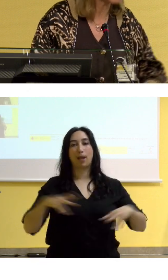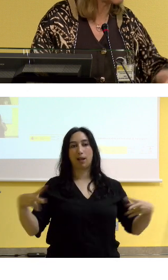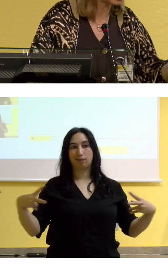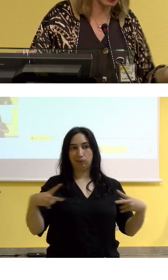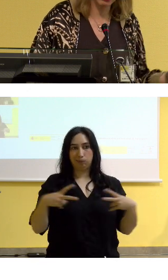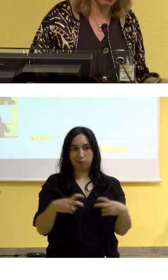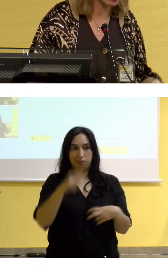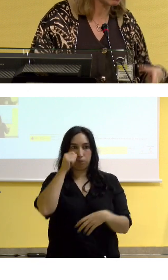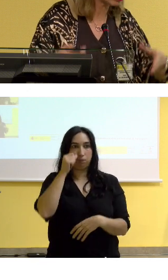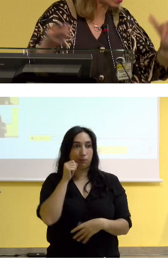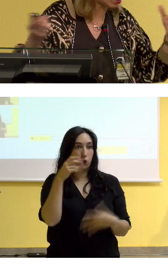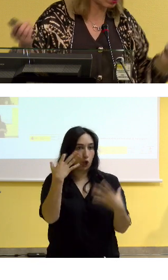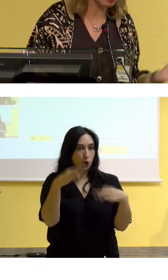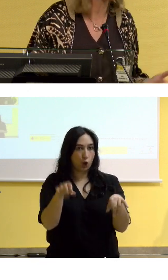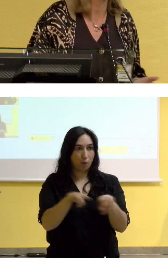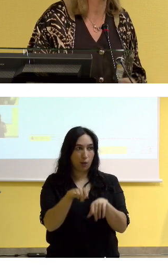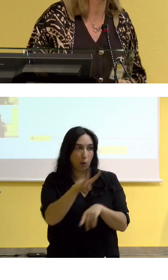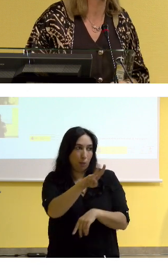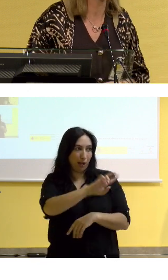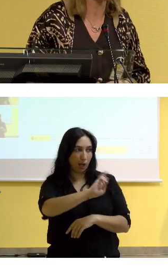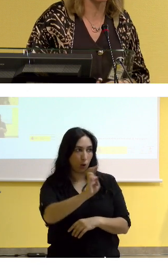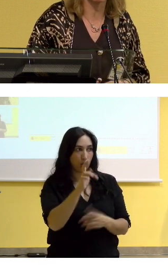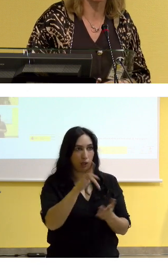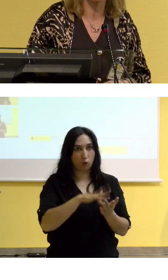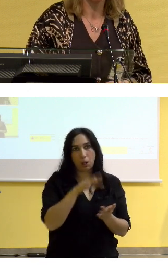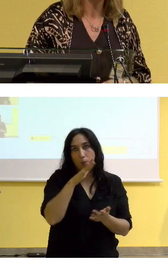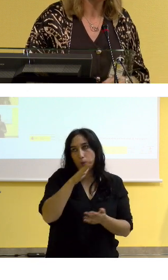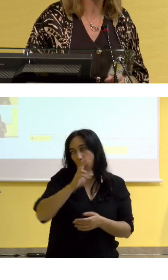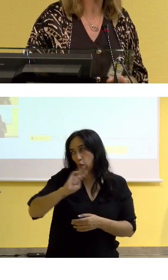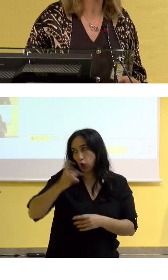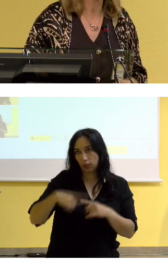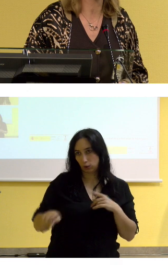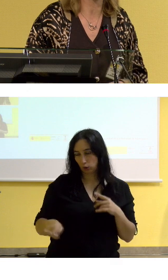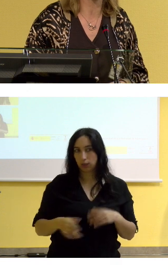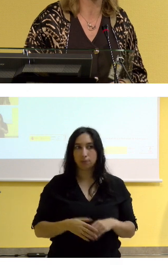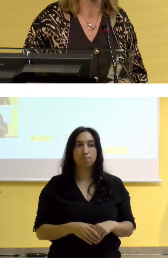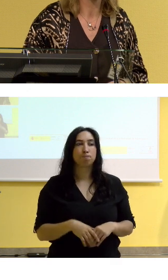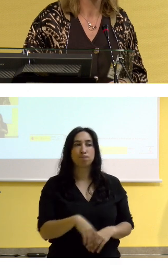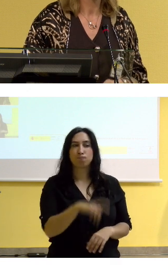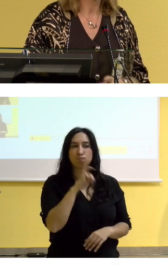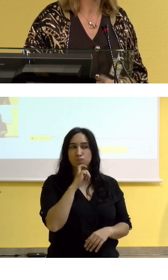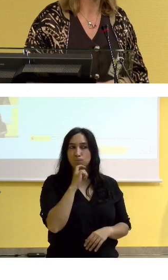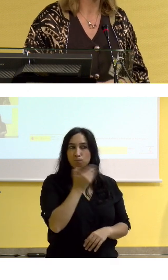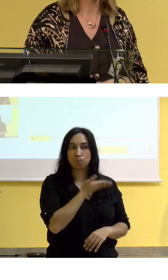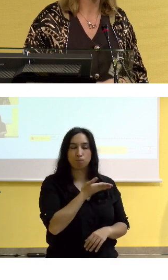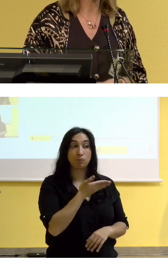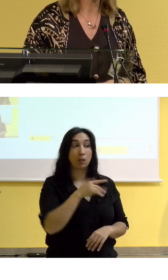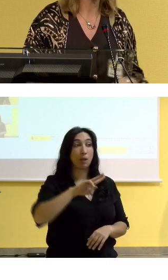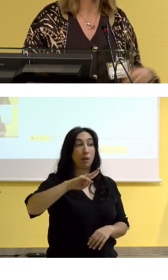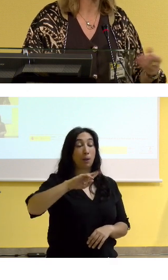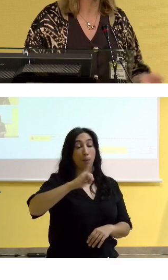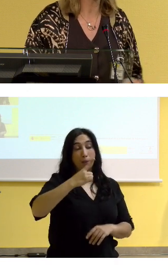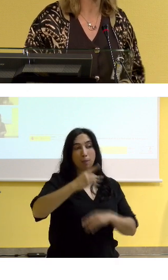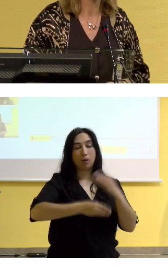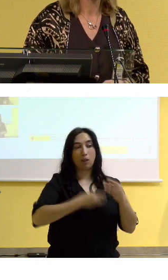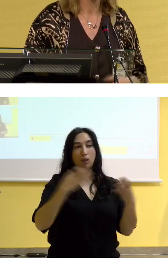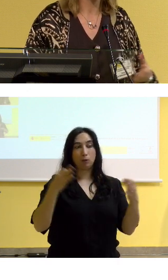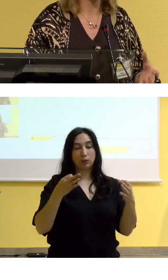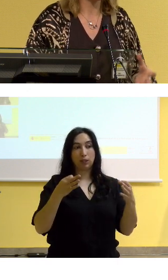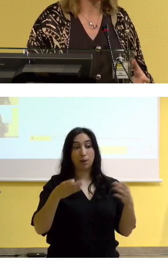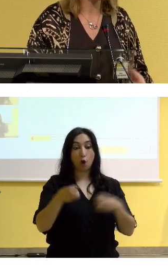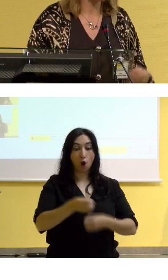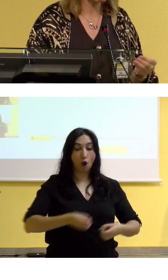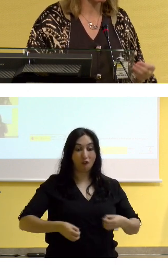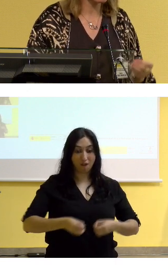vitro habitual, como hacemos a otras parejas por otros motivos. ¿En qué consiste esto? Pues lo primero que hacemos es estimular